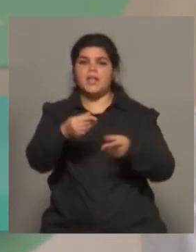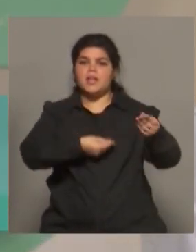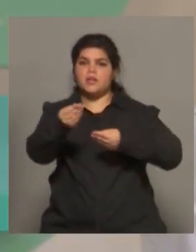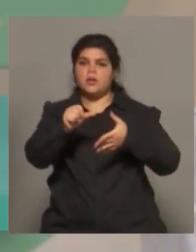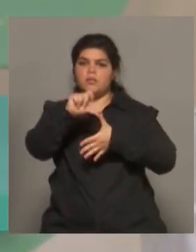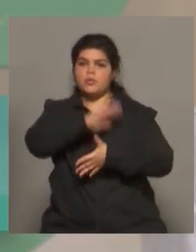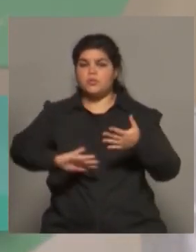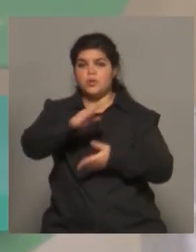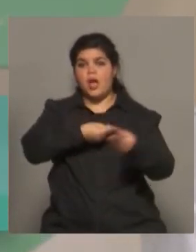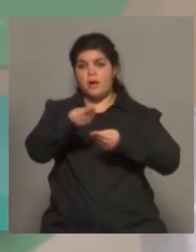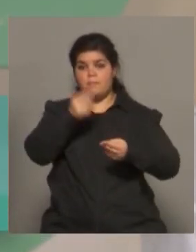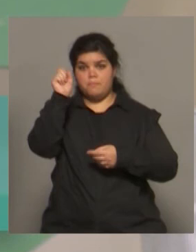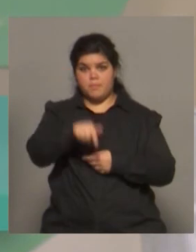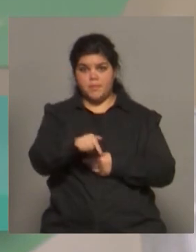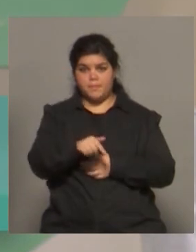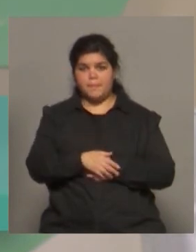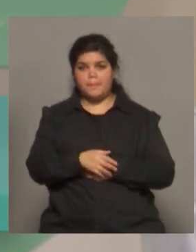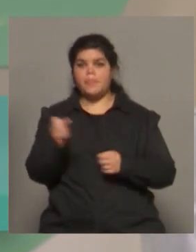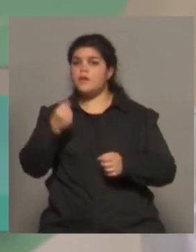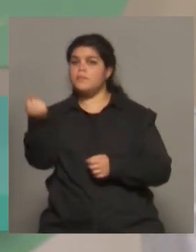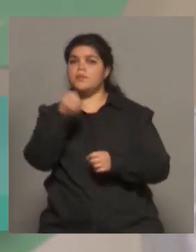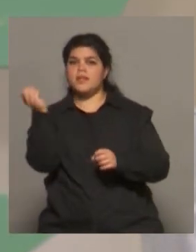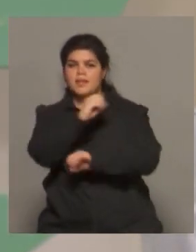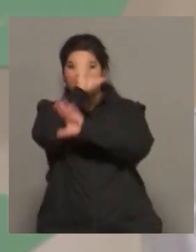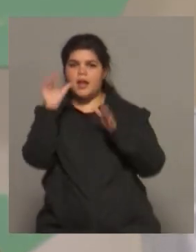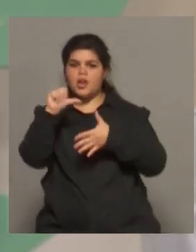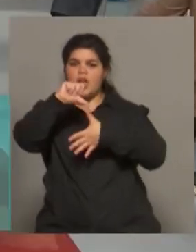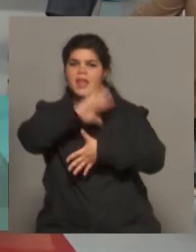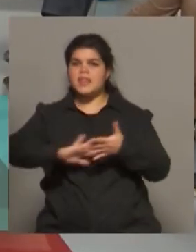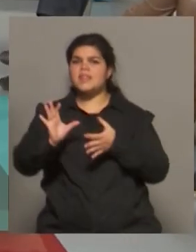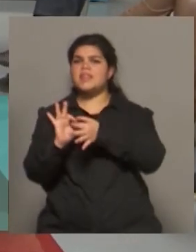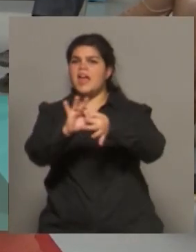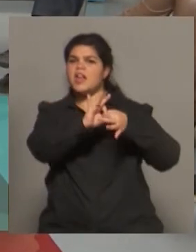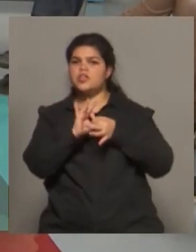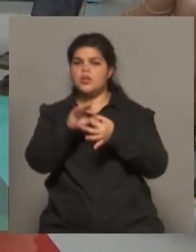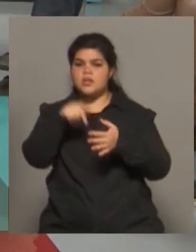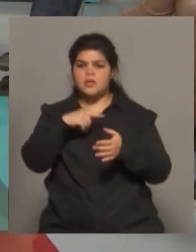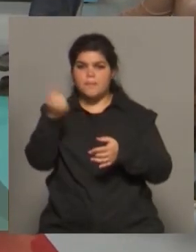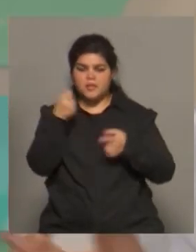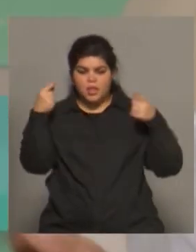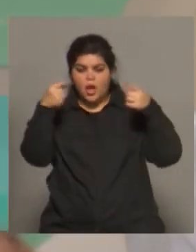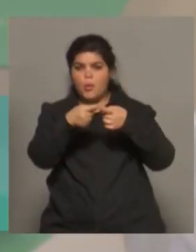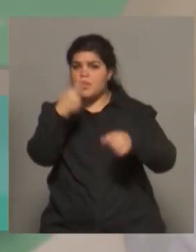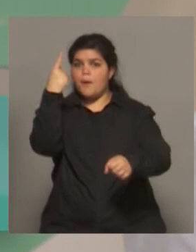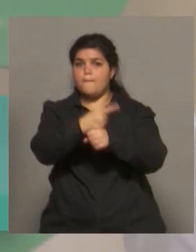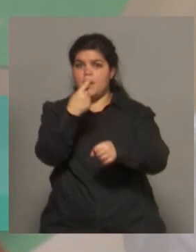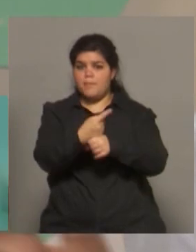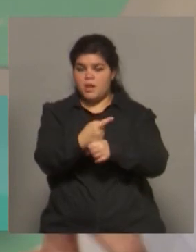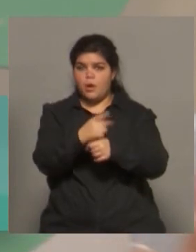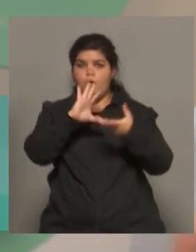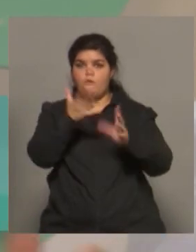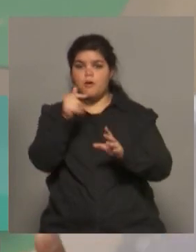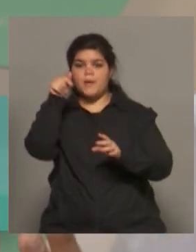latinoamericana. Creo que si no tenemos bien en claro qué es la integración latinoamericana, el camino a seguir, las distintas expresiones de